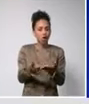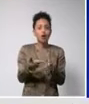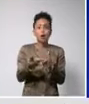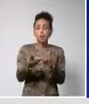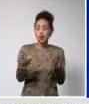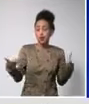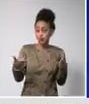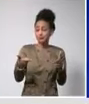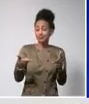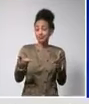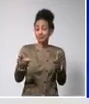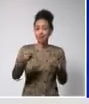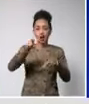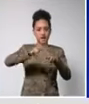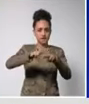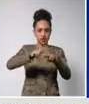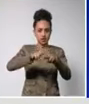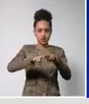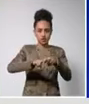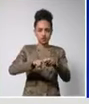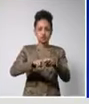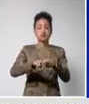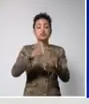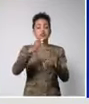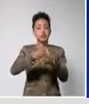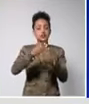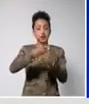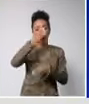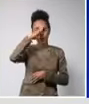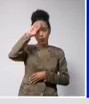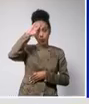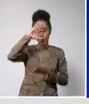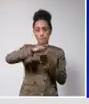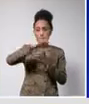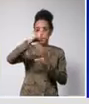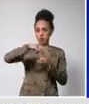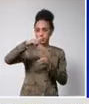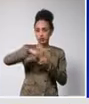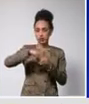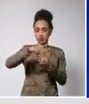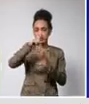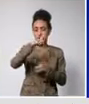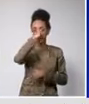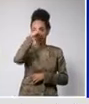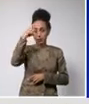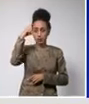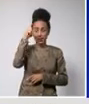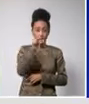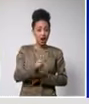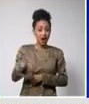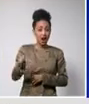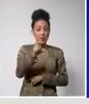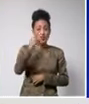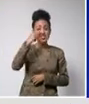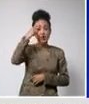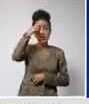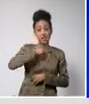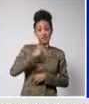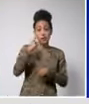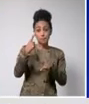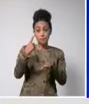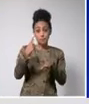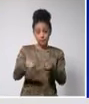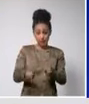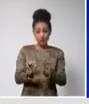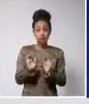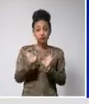Habana, Santiago de Cuba, Matanzas, Santi Espíritu, Camagüey, Ciego de Ávila, pero realmente